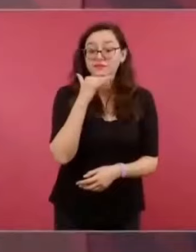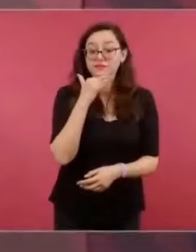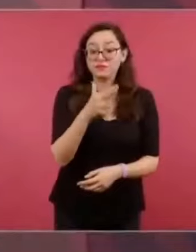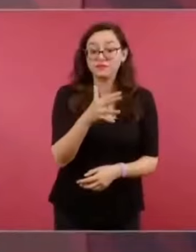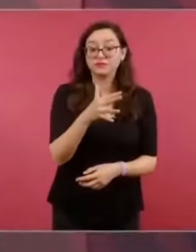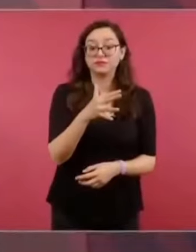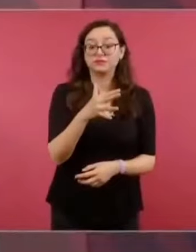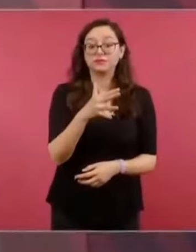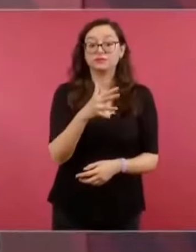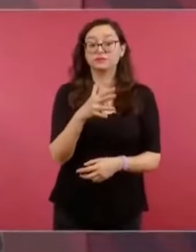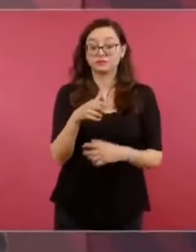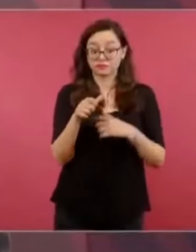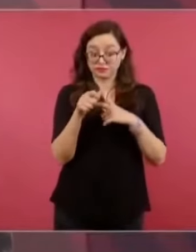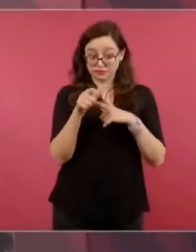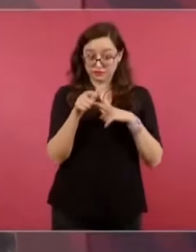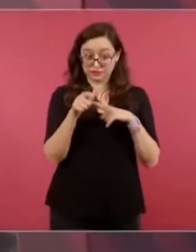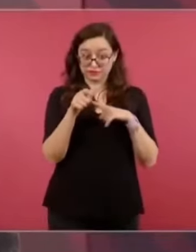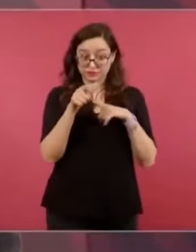a